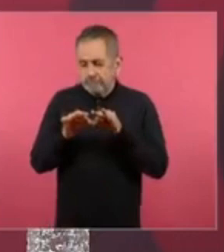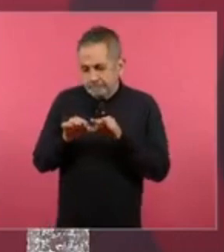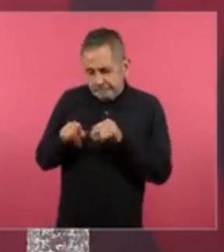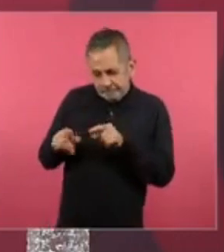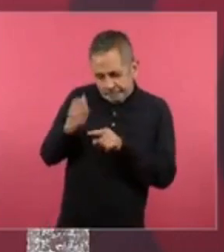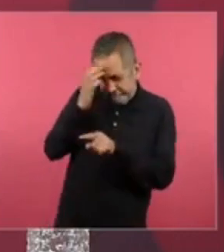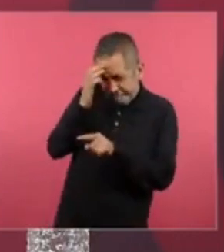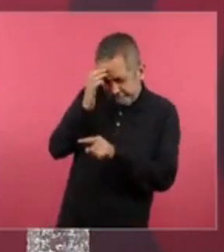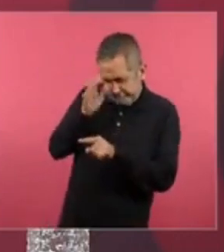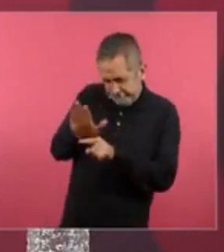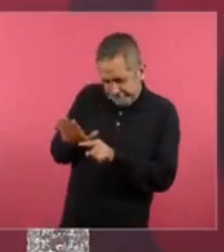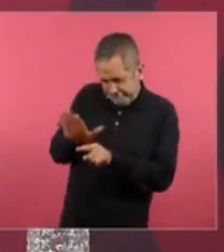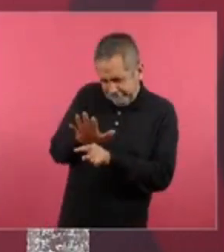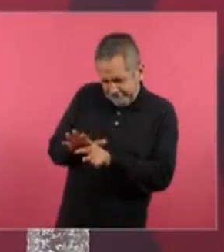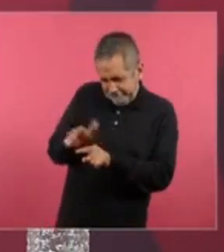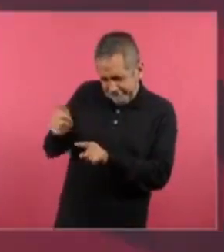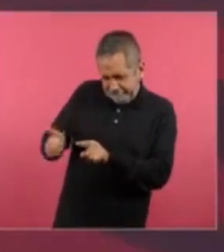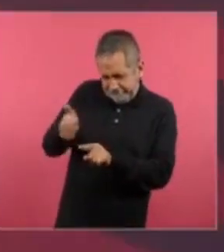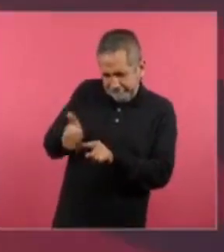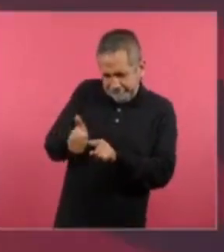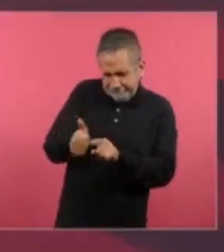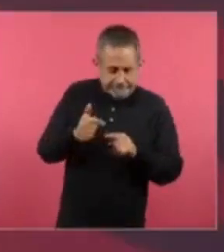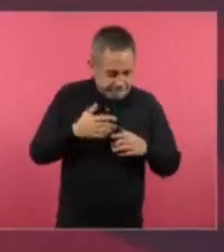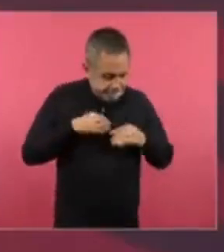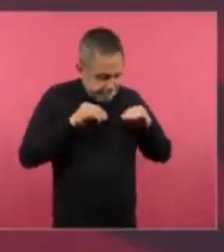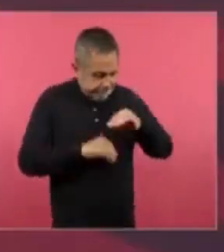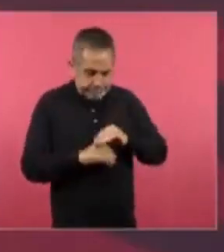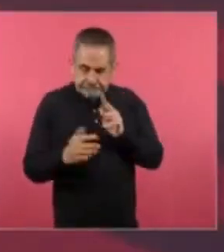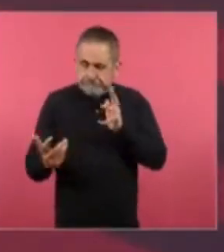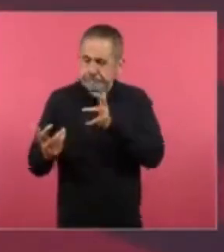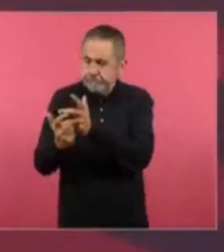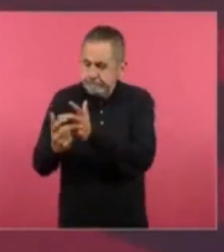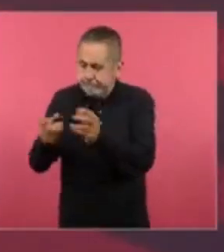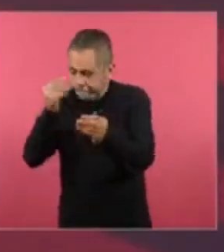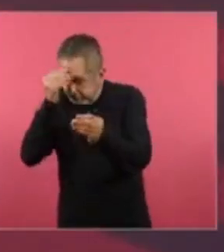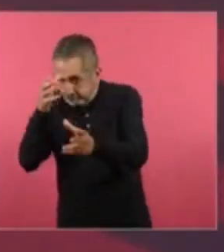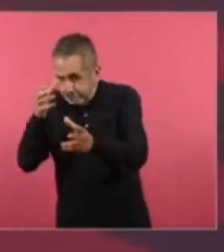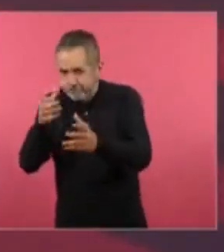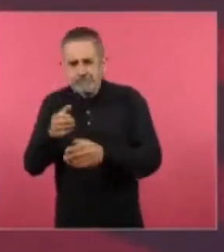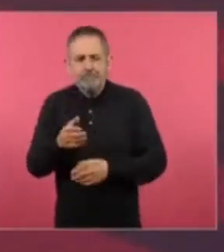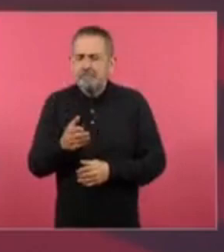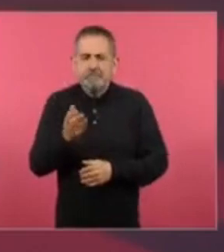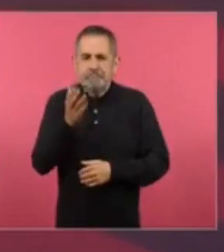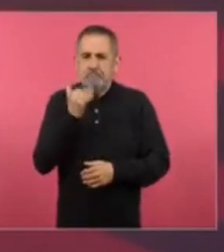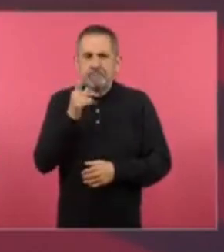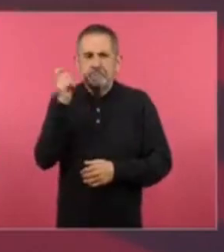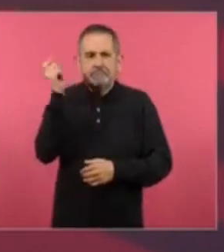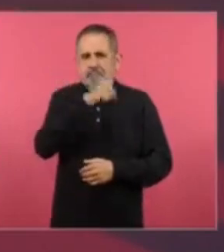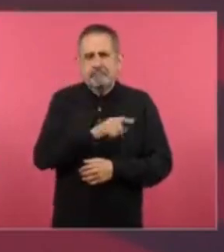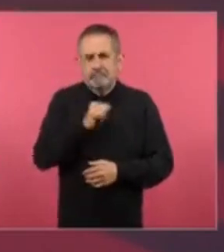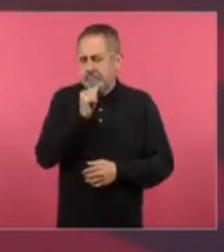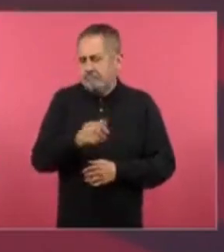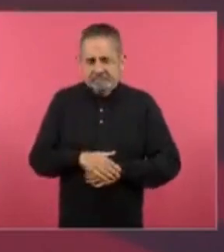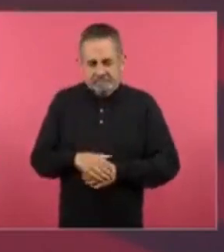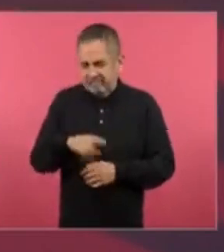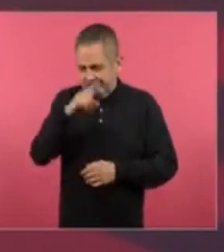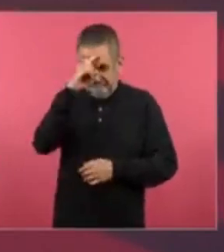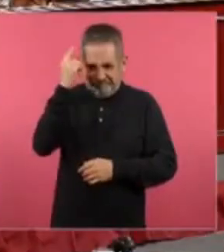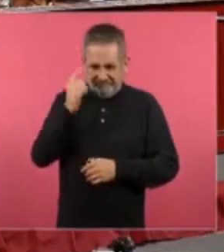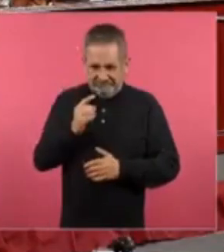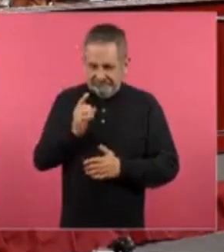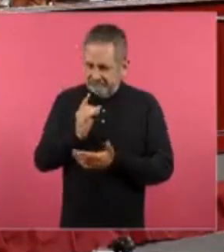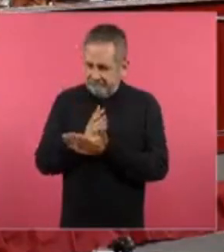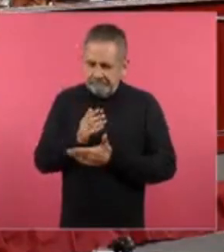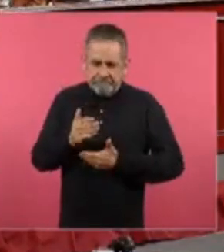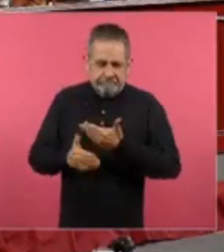reconociendo lo que está viendo a tu alrededor para construir el conocimiento, seguramente no van a tener ninguna dificultad para poderse